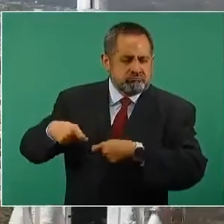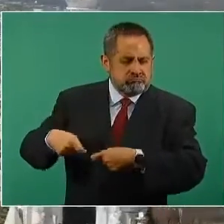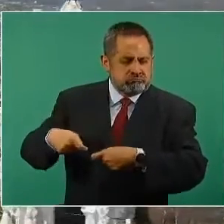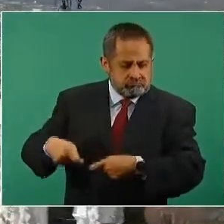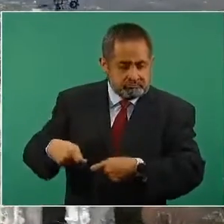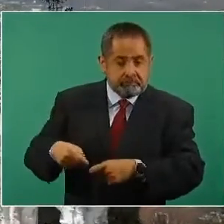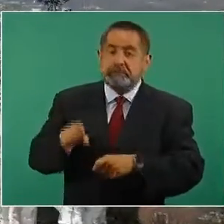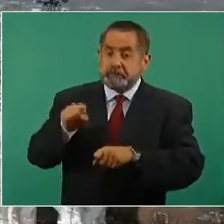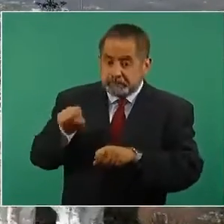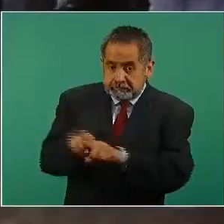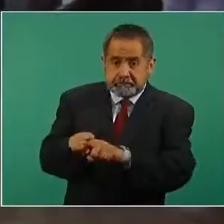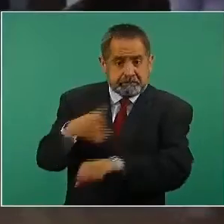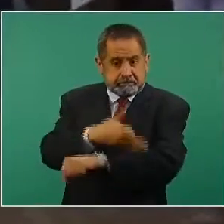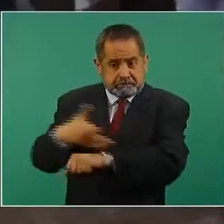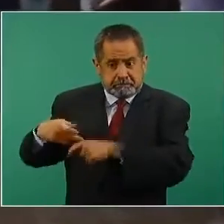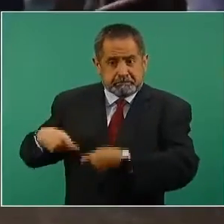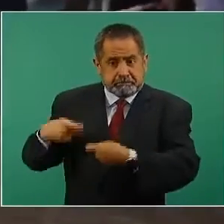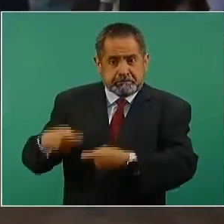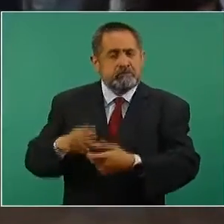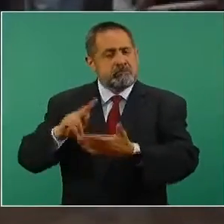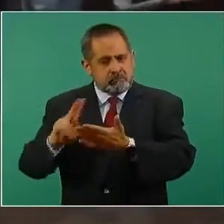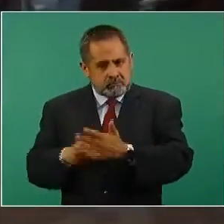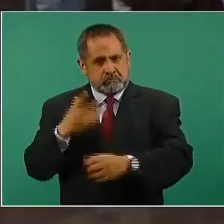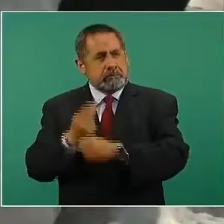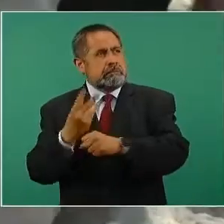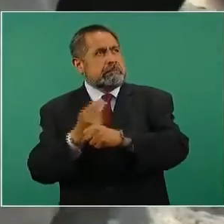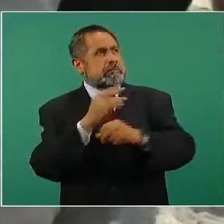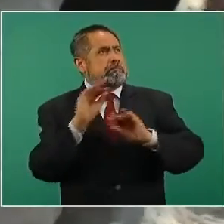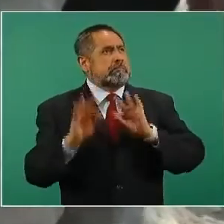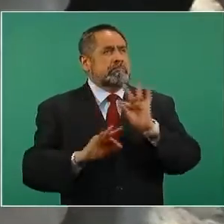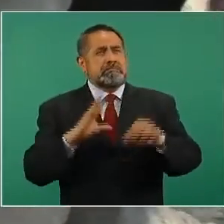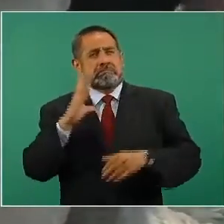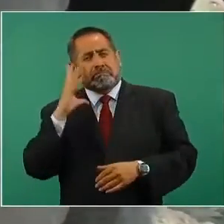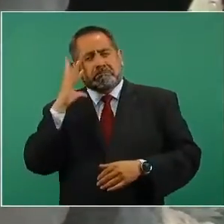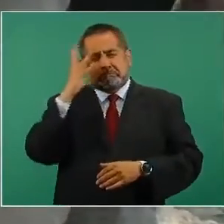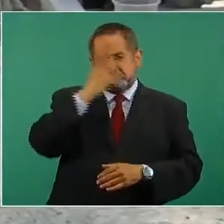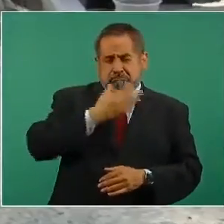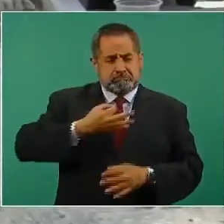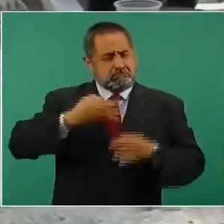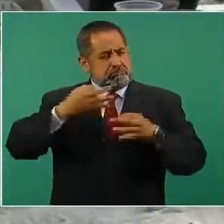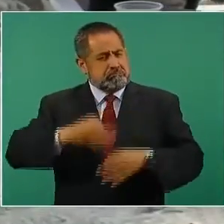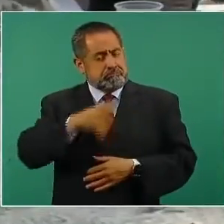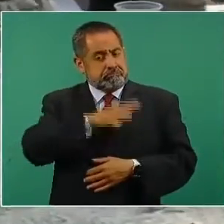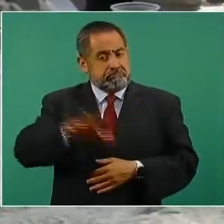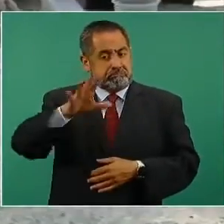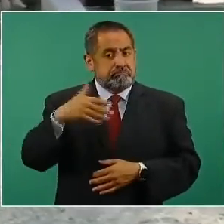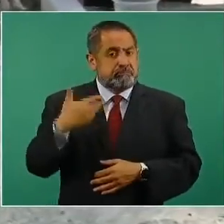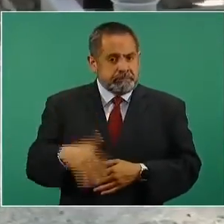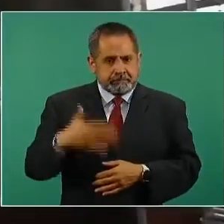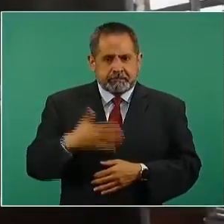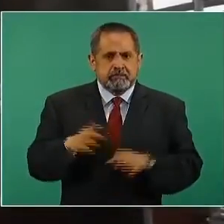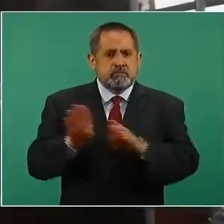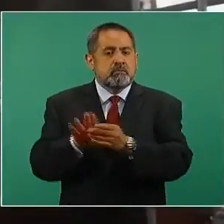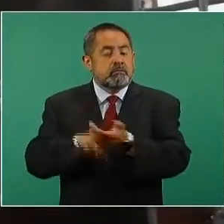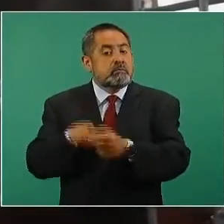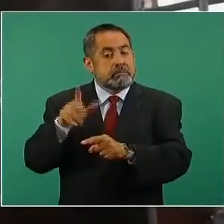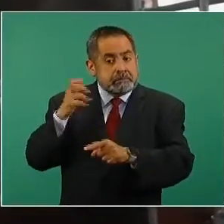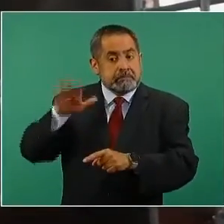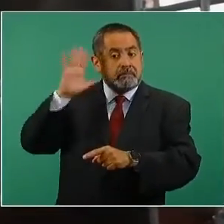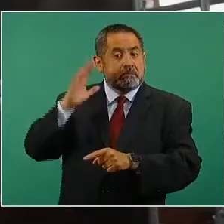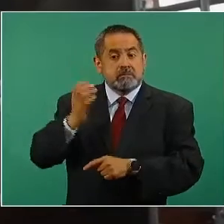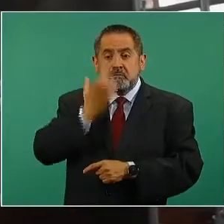en las obras de restauración que ahora les devuelven su belleza y dignidad al tiempo que se recuperan técnicas y